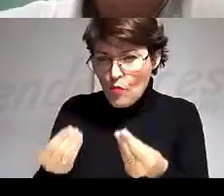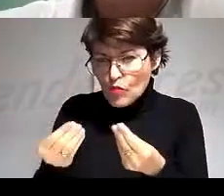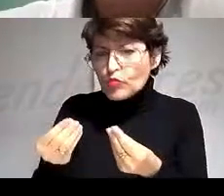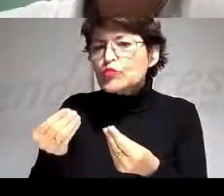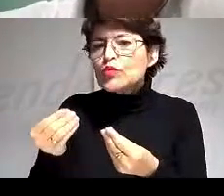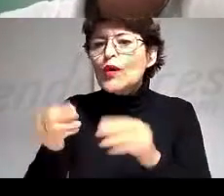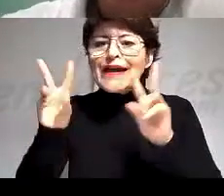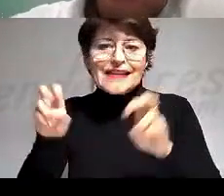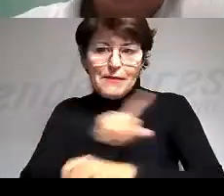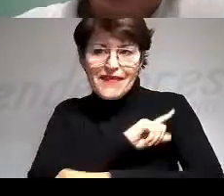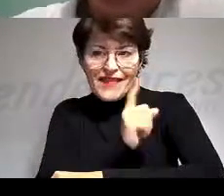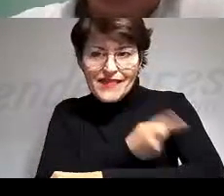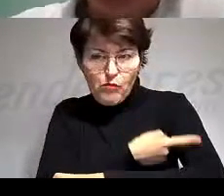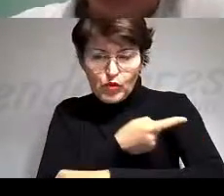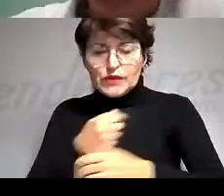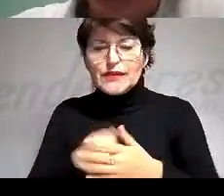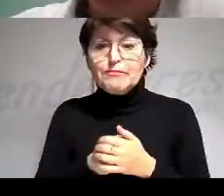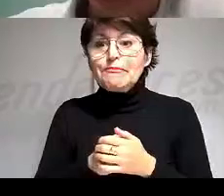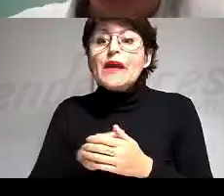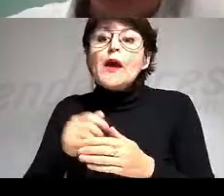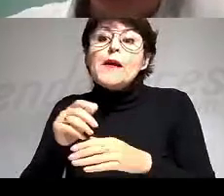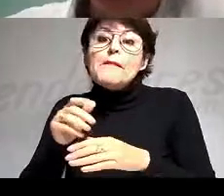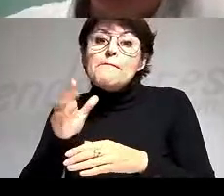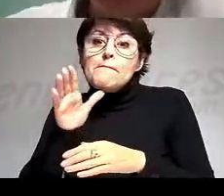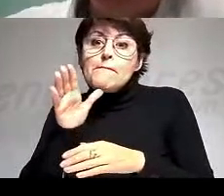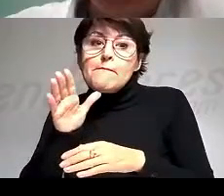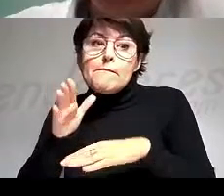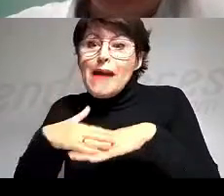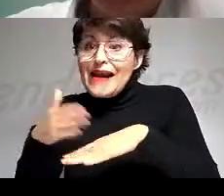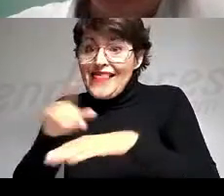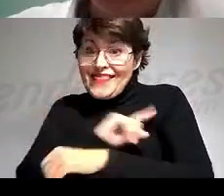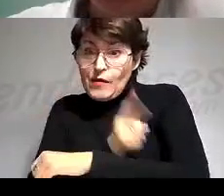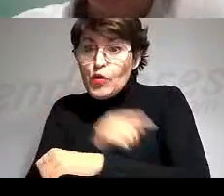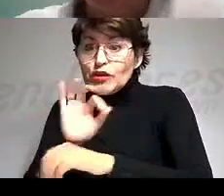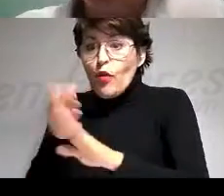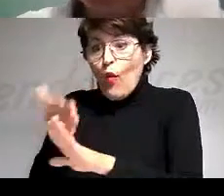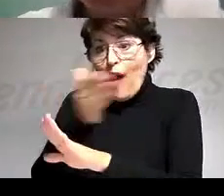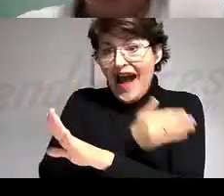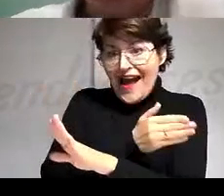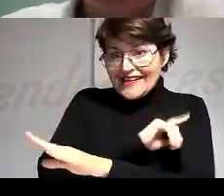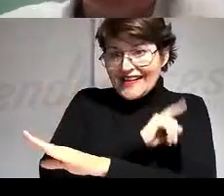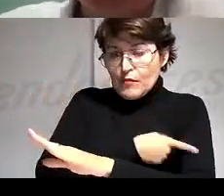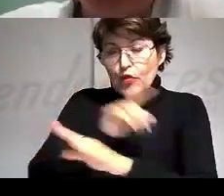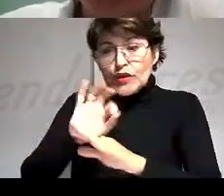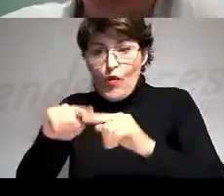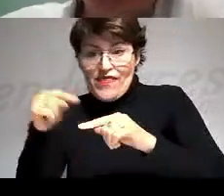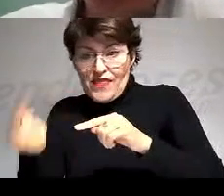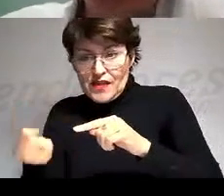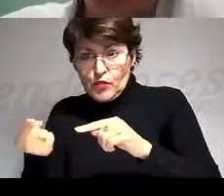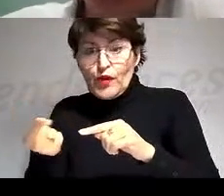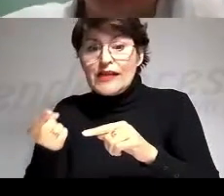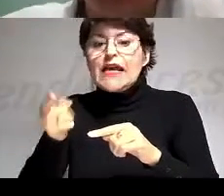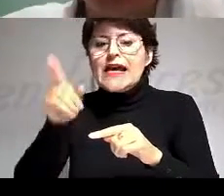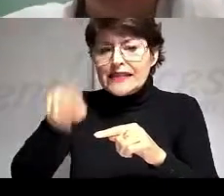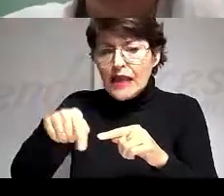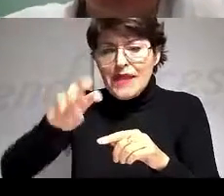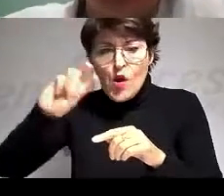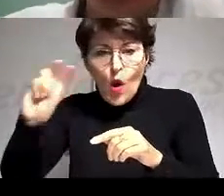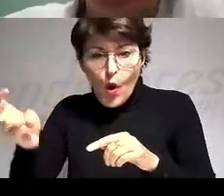el entrenamiento, post-entrenamiento y antes del entrenamiento y productos parecidos que podréis pensar si se pueden sustituir, utilizar a la